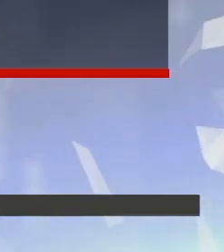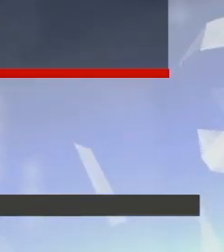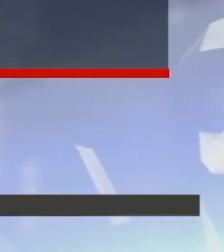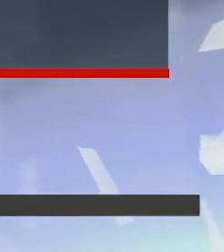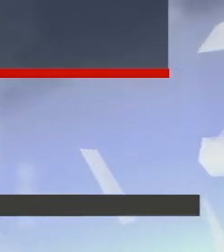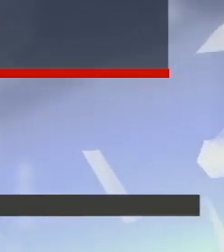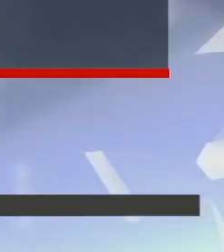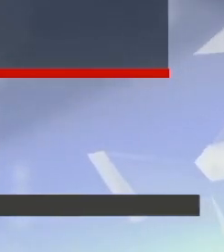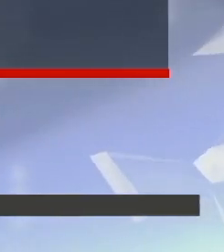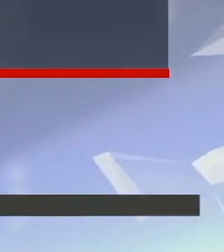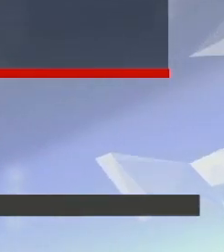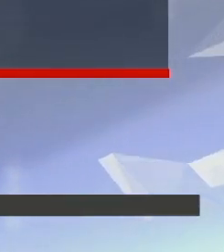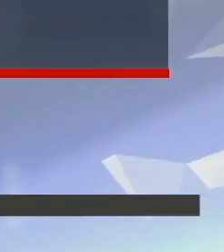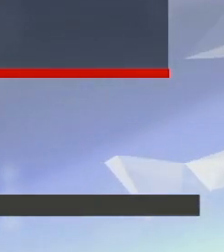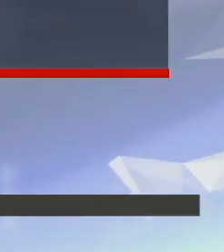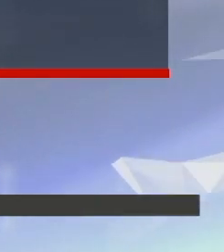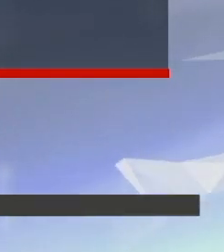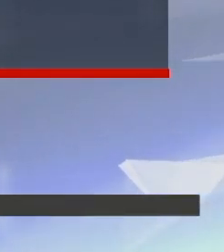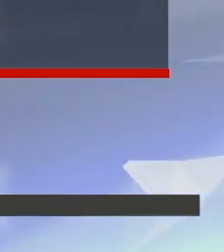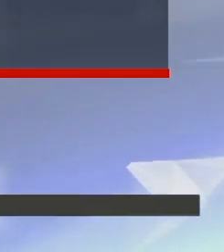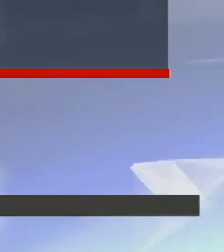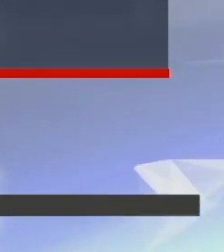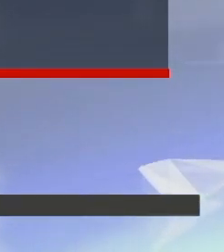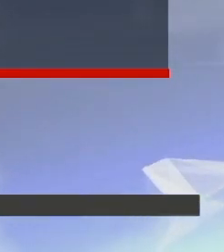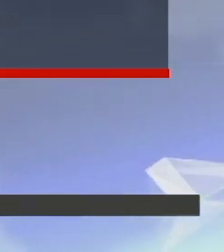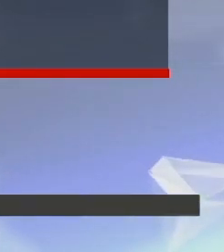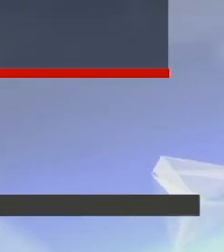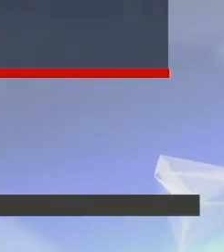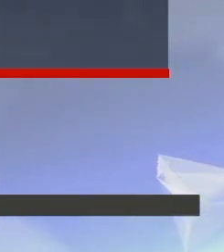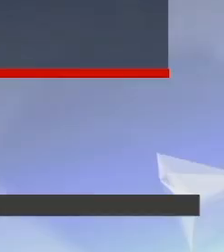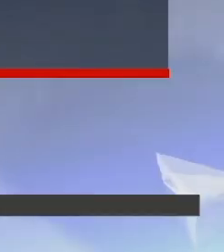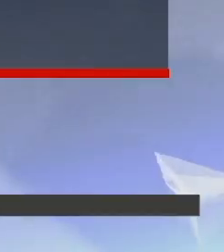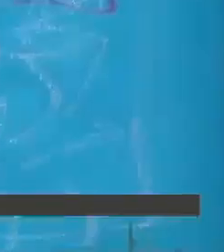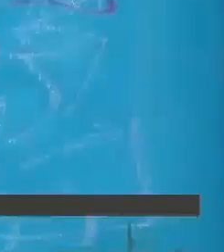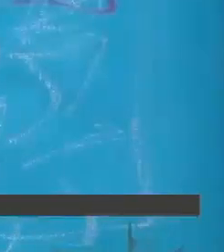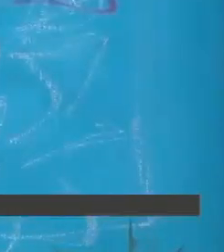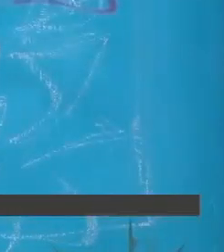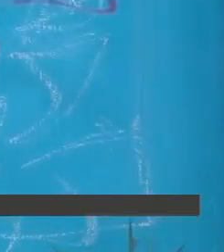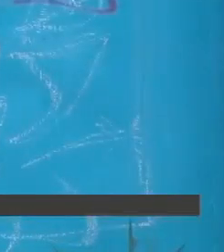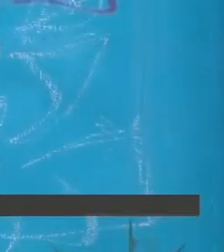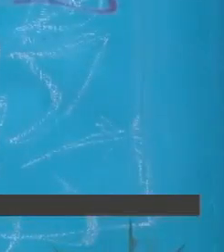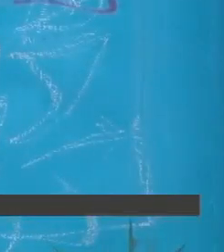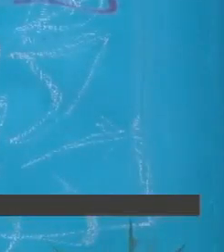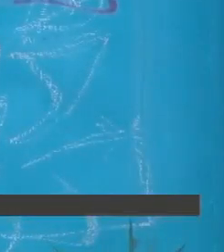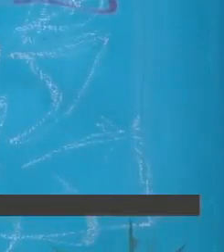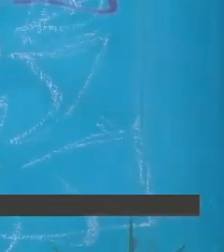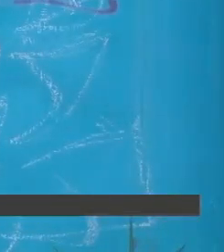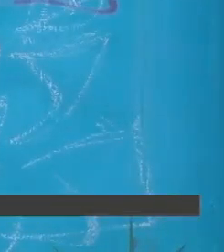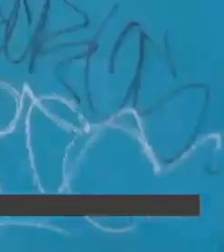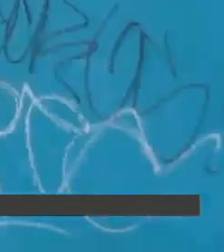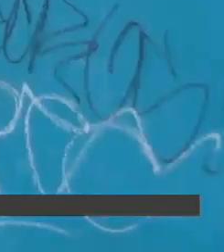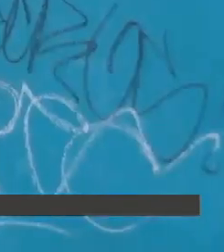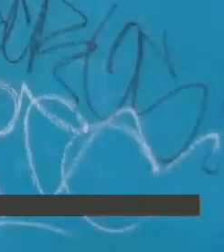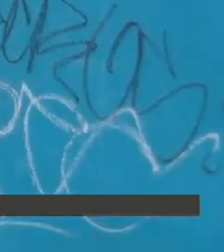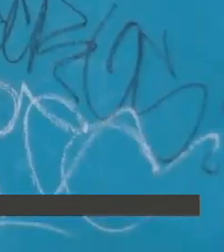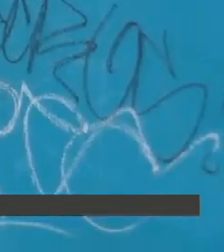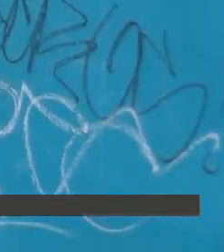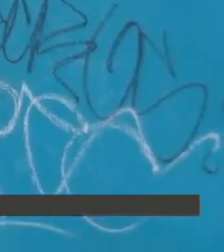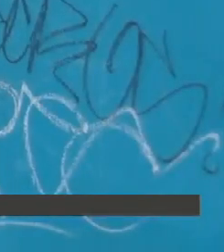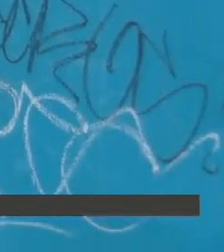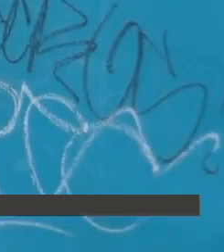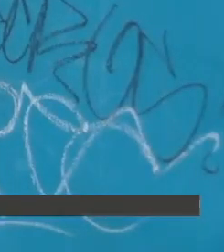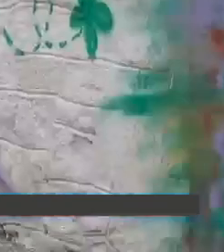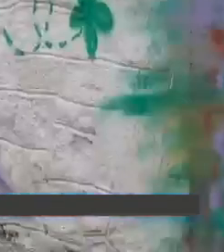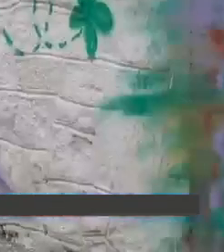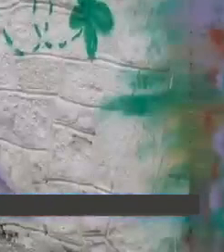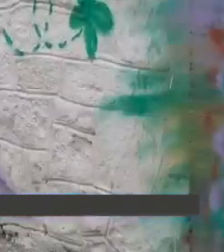pasado, solo 105 están pendientes de ser rehabilitadas, por lo que las clases se mantienen a distancia y el resto ya